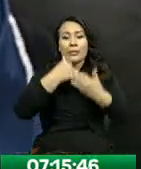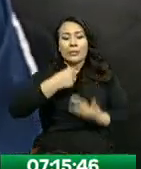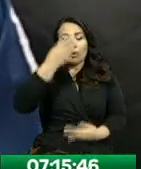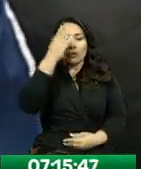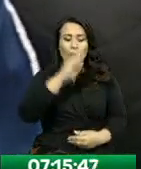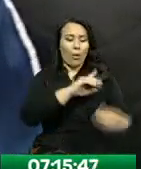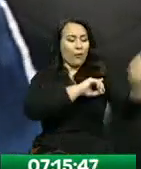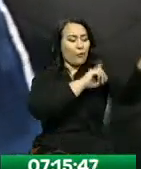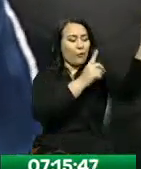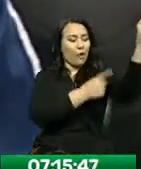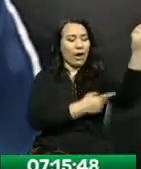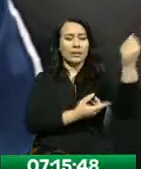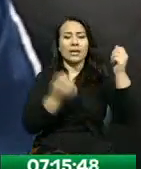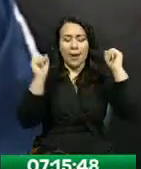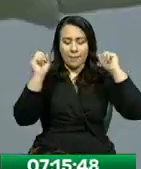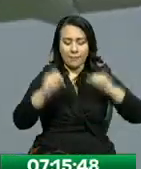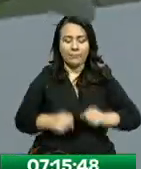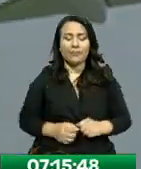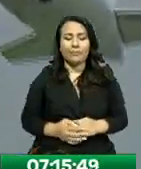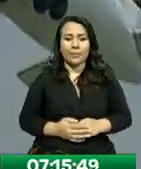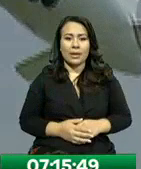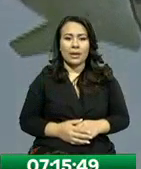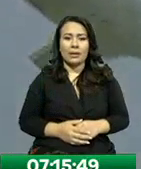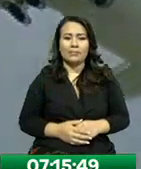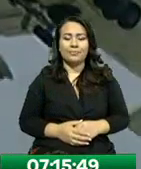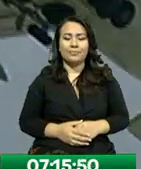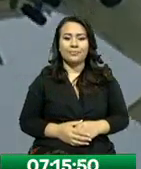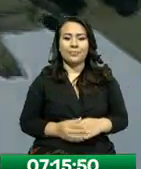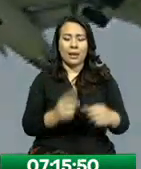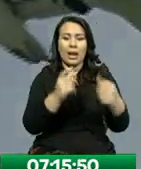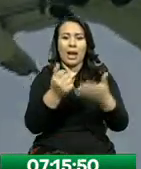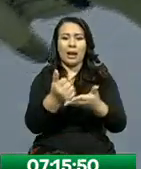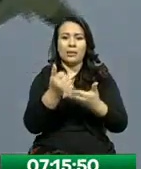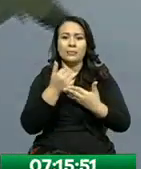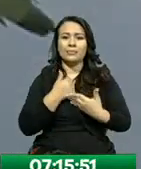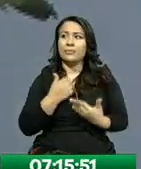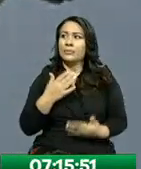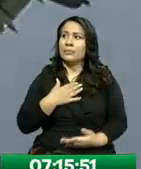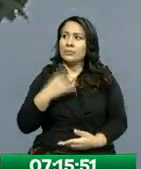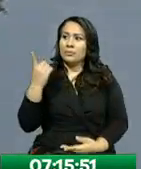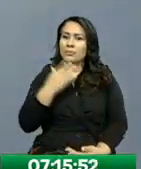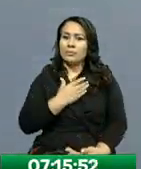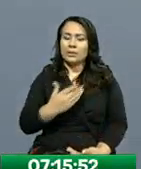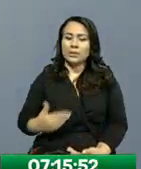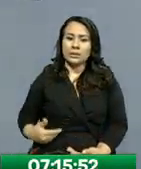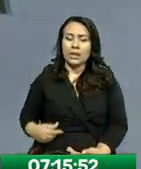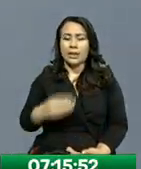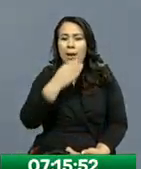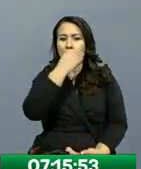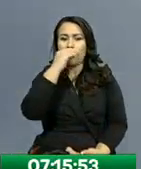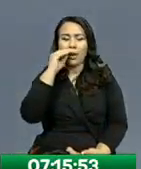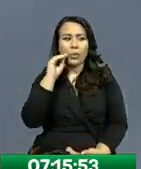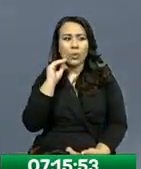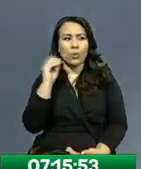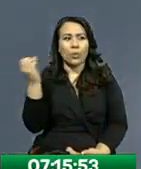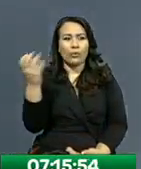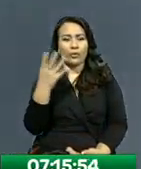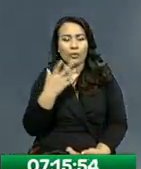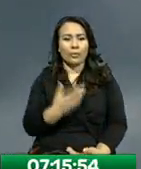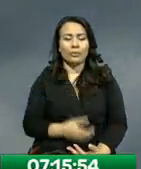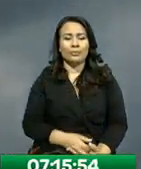Fuerza Armada y sobre todo esa ayuda incondicional de mi presidente Nicolás Maduro Moro. Informó Jorge Escobar.